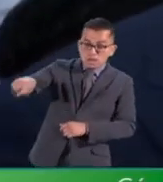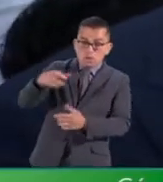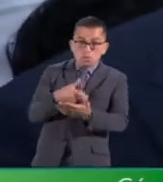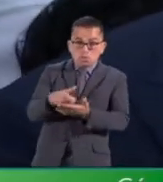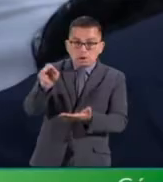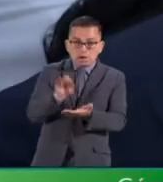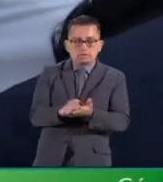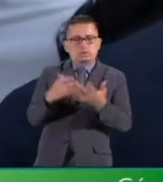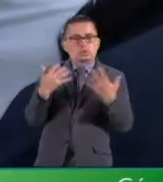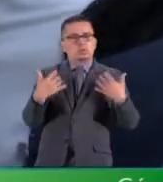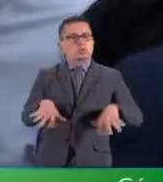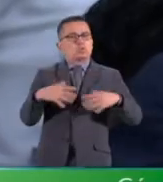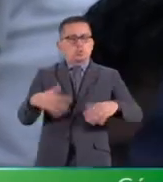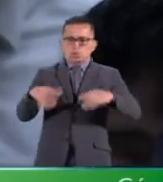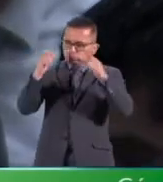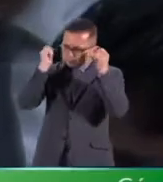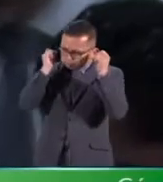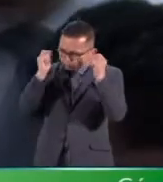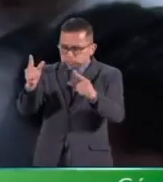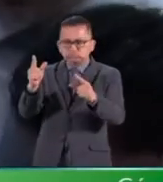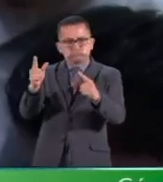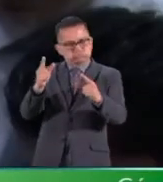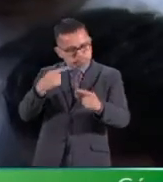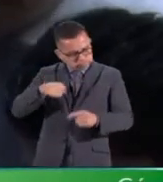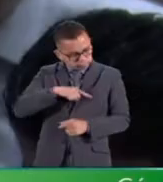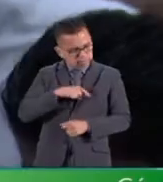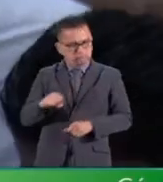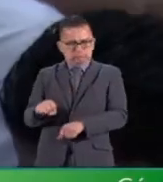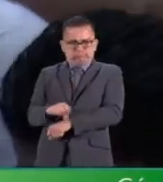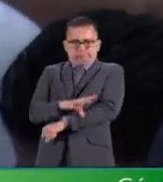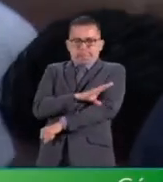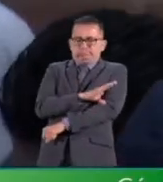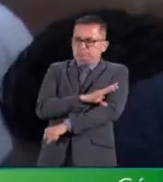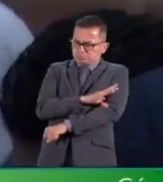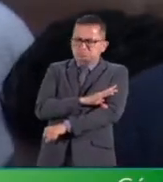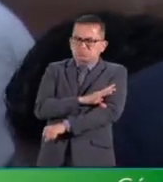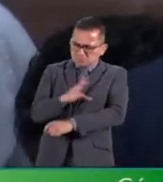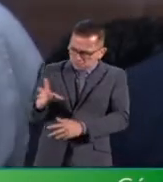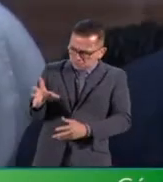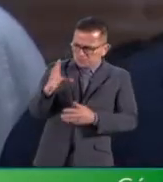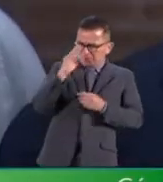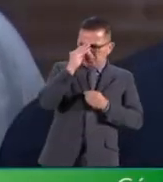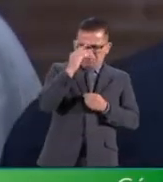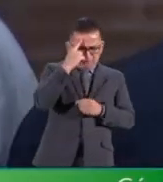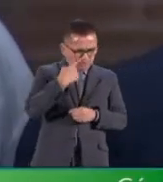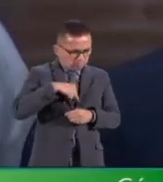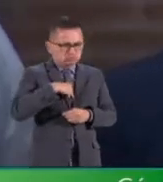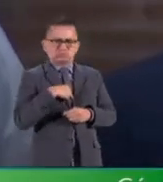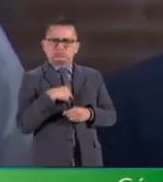llena de emoción, que nos da energía y nos compromete con su causa.